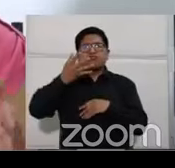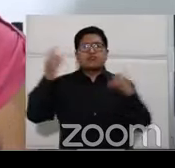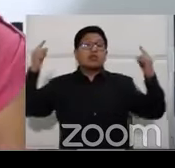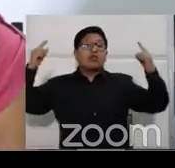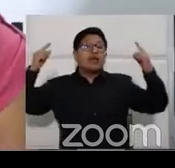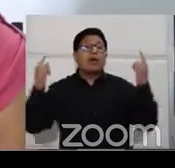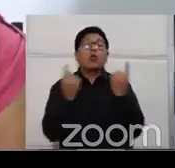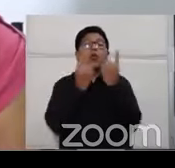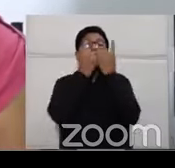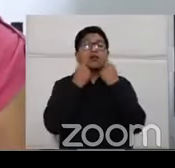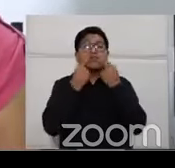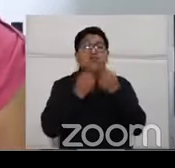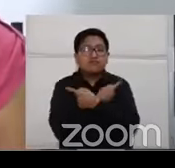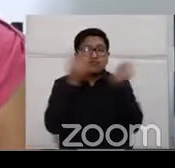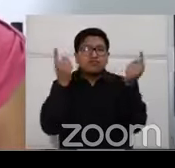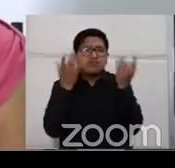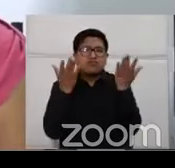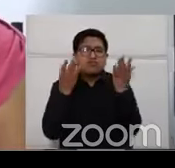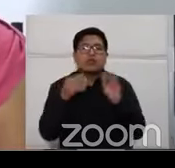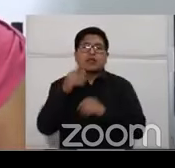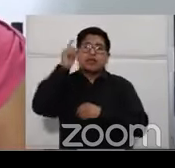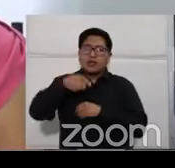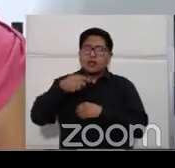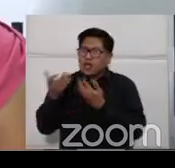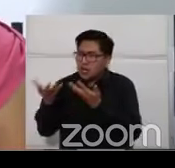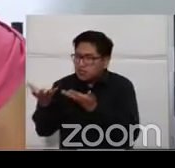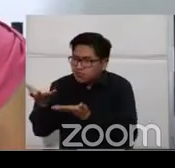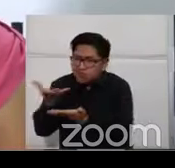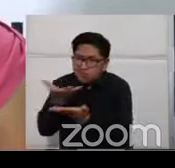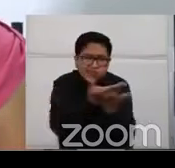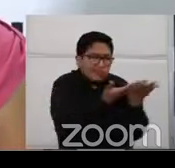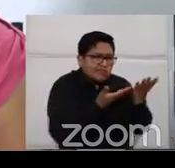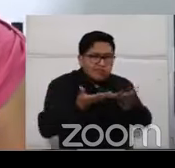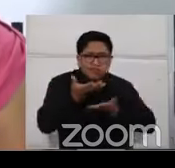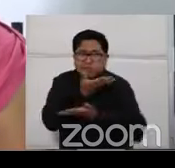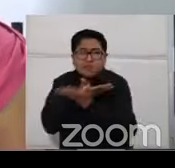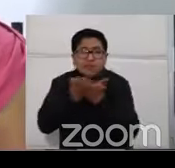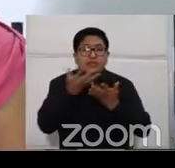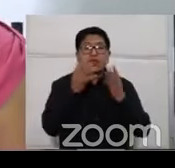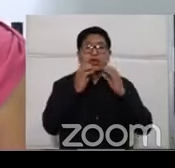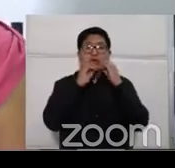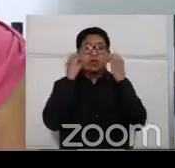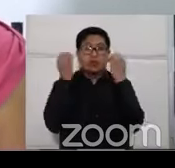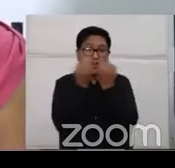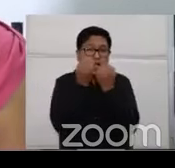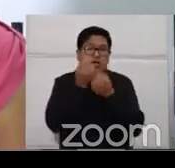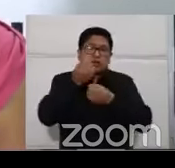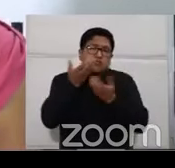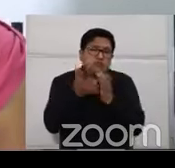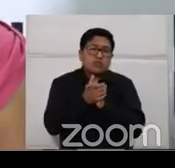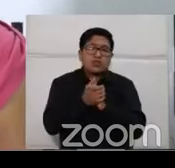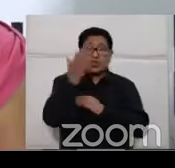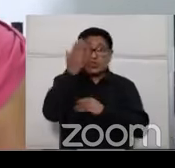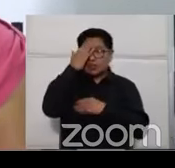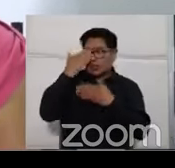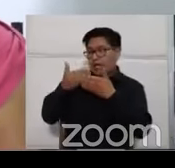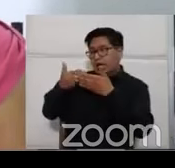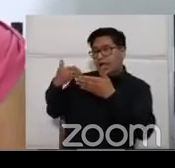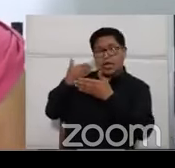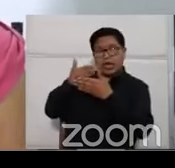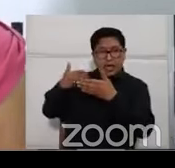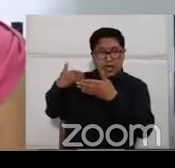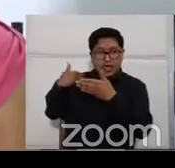y articulación de los miembros de la unexpo que por los diferentes conflictos sociales en